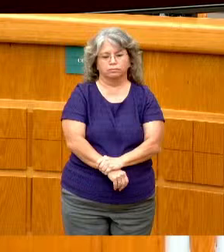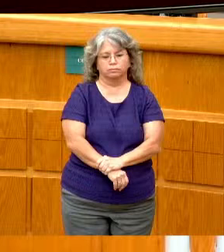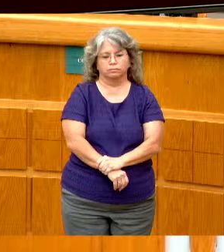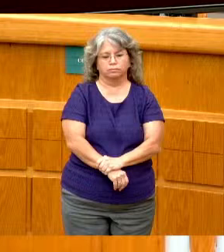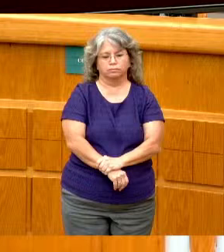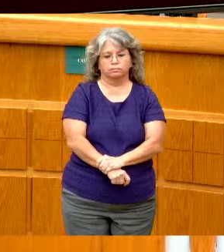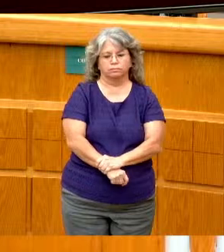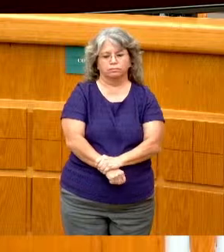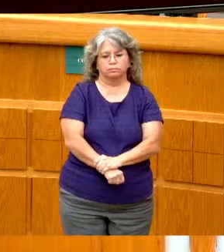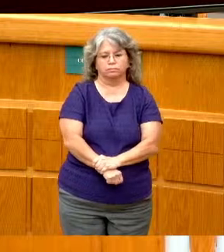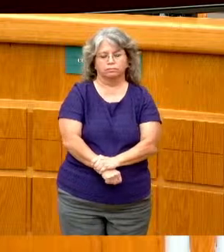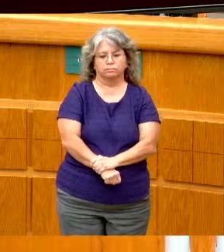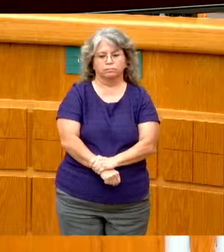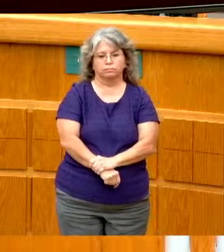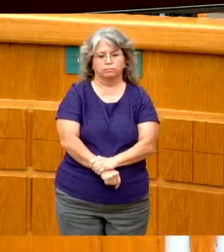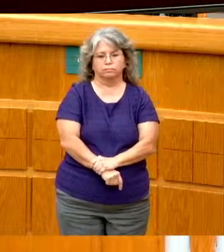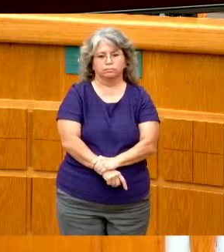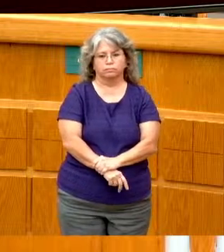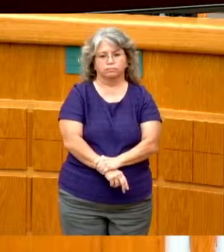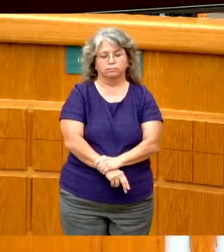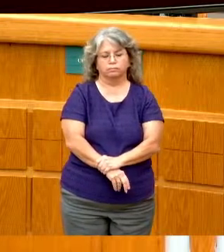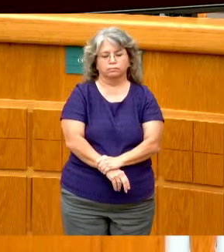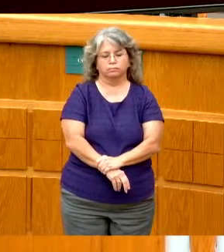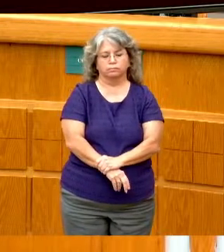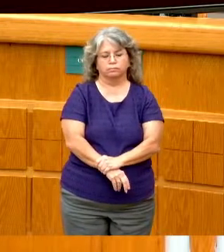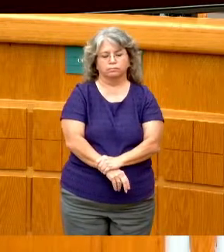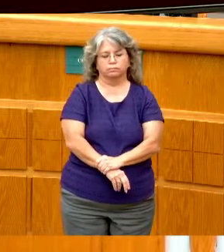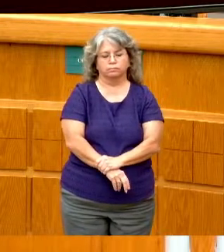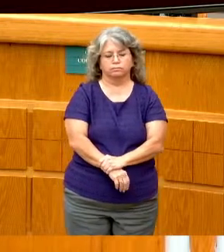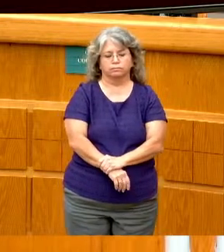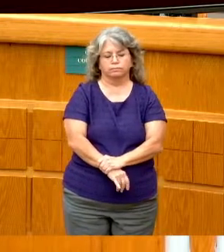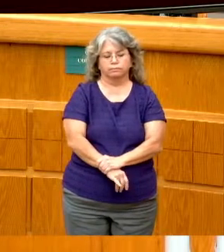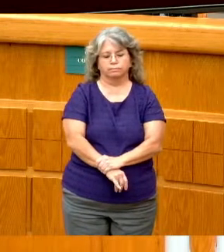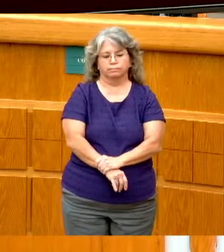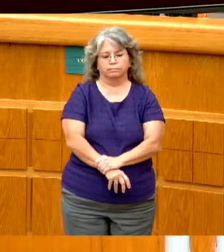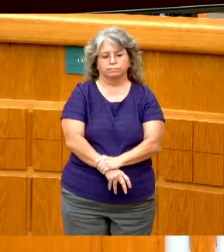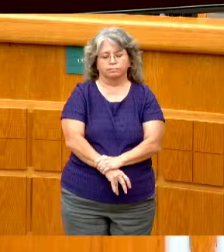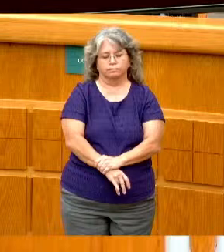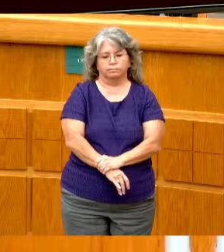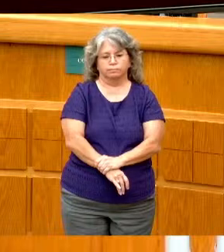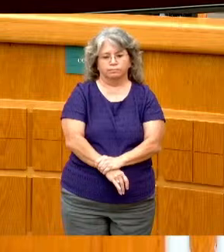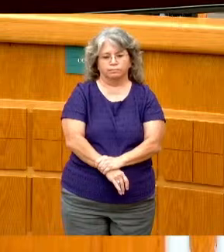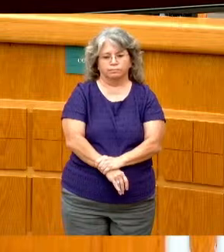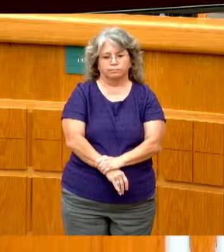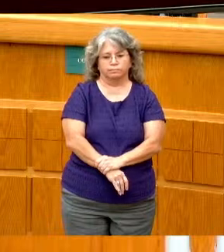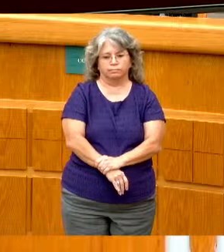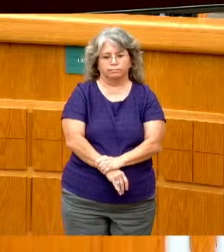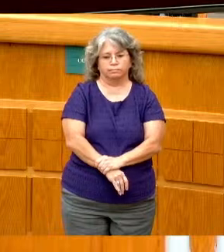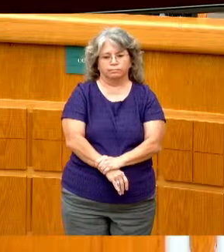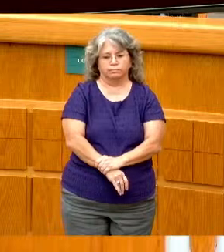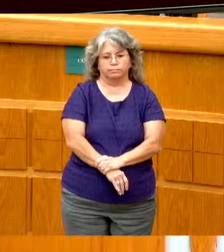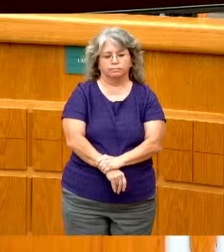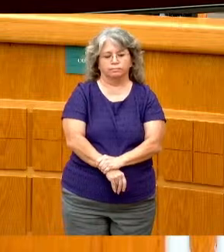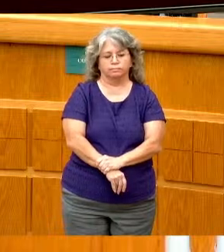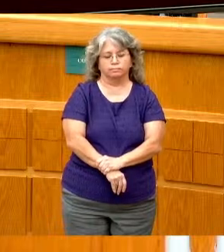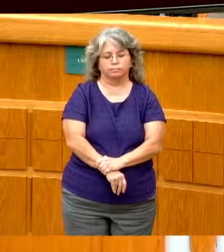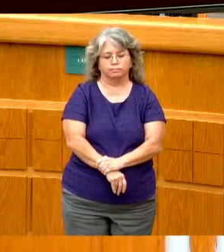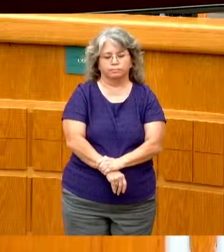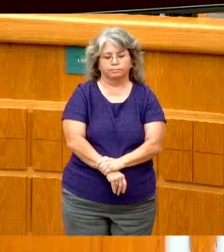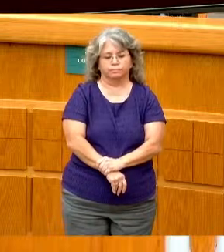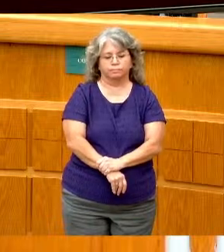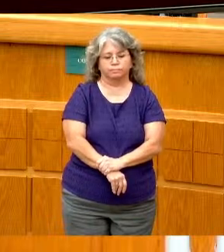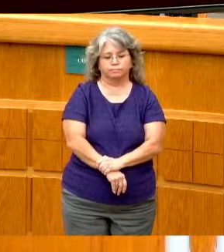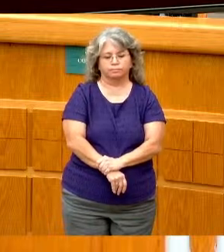todavía no existen vacunas para proteger a los menores de 16 años. Por favor, recuerde a sus hijos que usen su cubrebocas, que se laven las manos